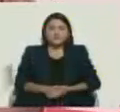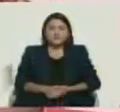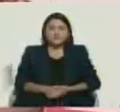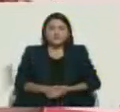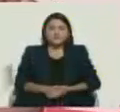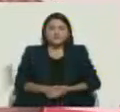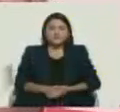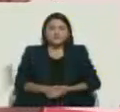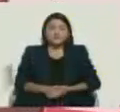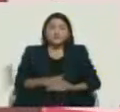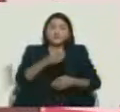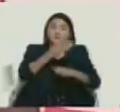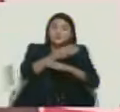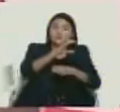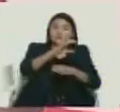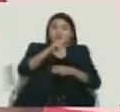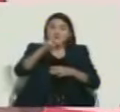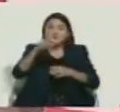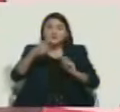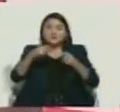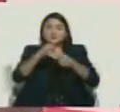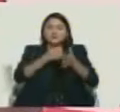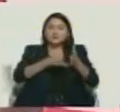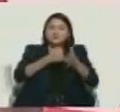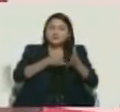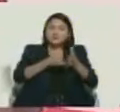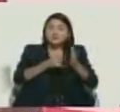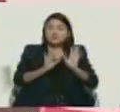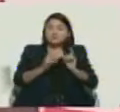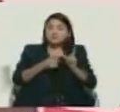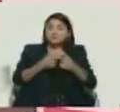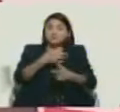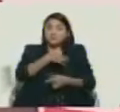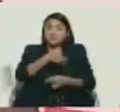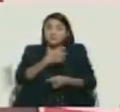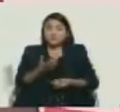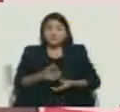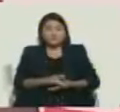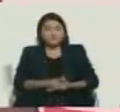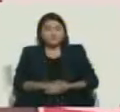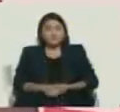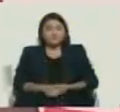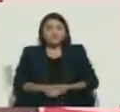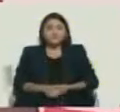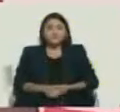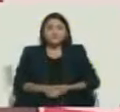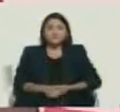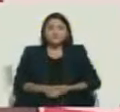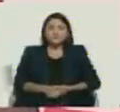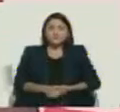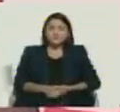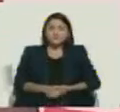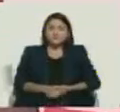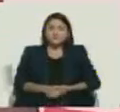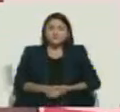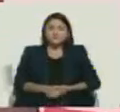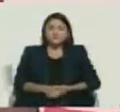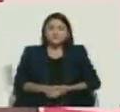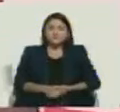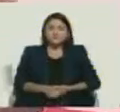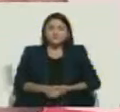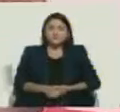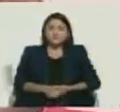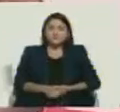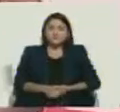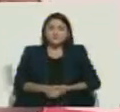Cuando vayan al CNE, cuando traten de inscribirse, no se inscriben, una ayudadita, no va a haber ayudadita. No, no, no. No van, es